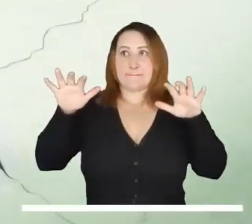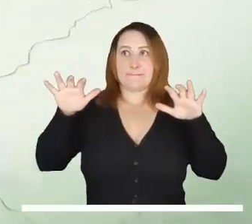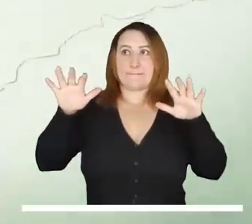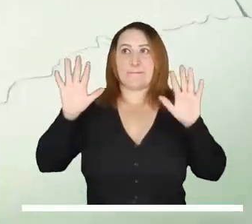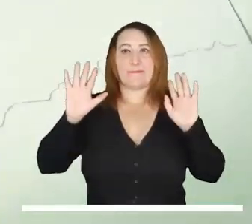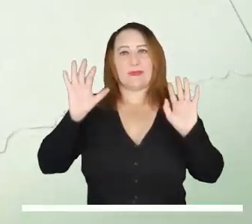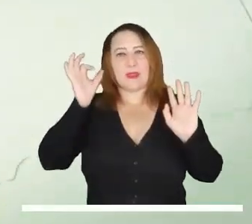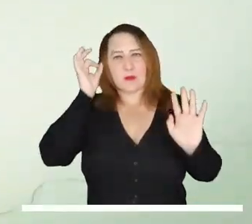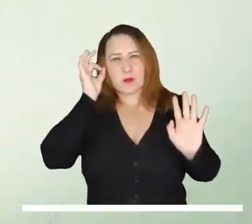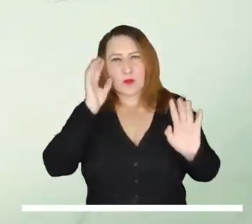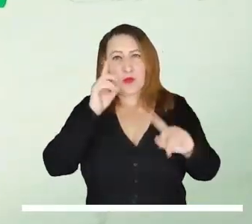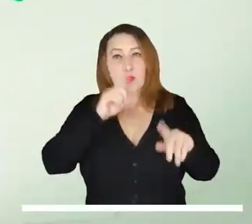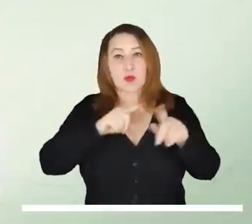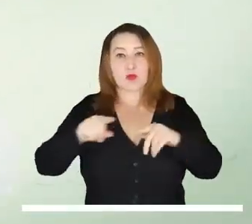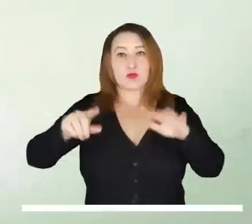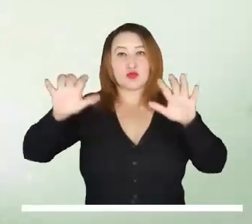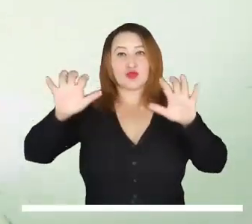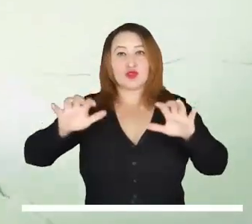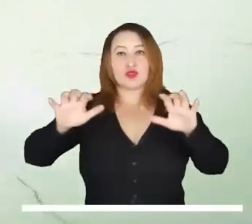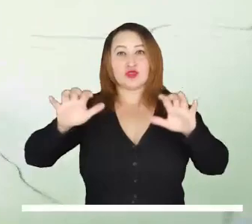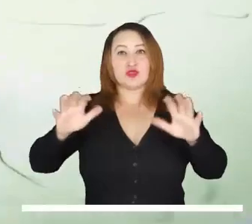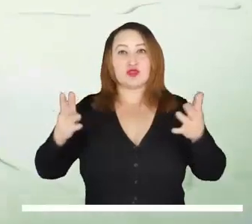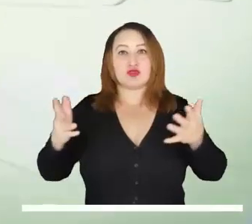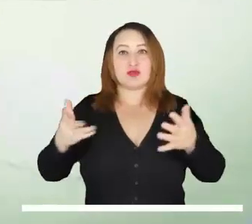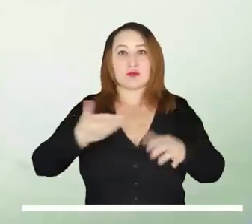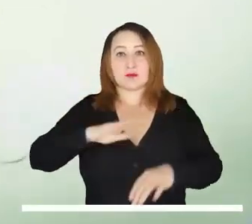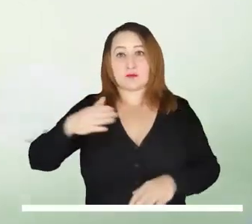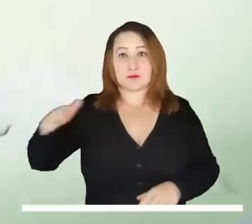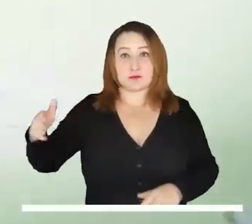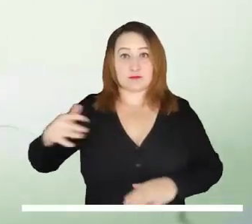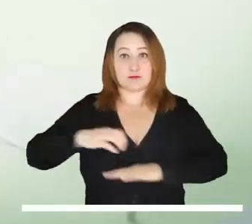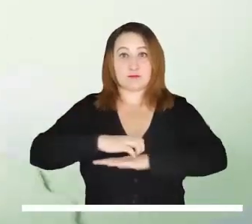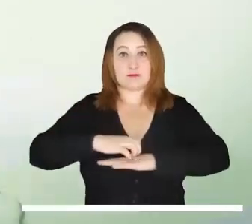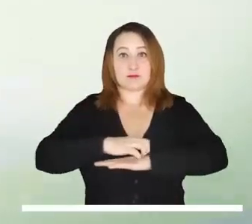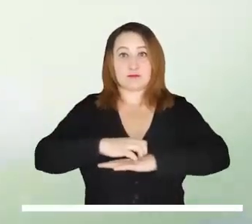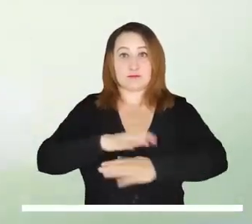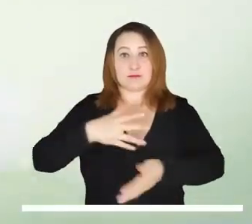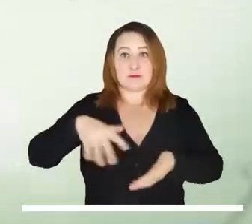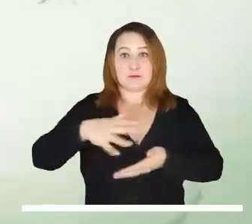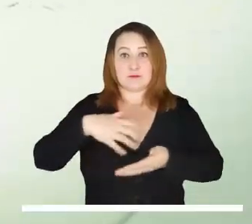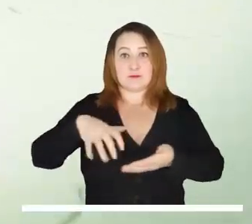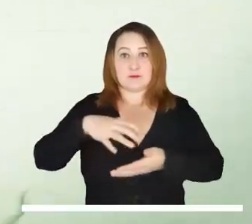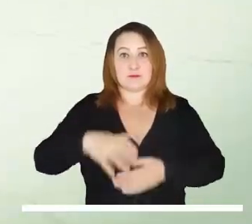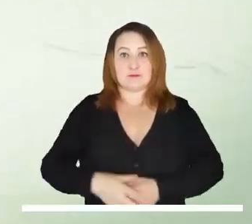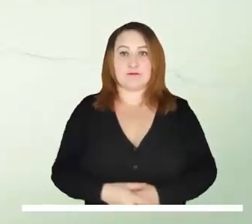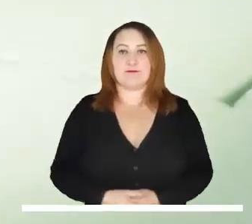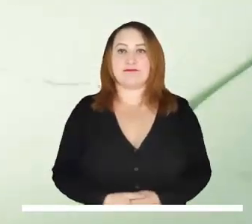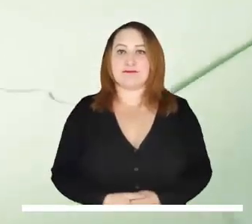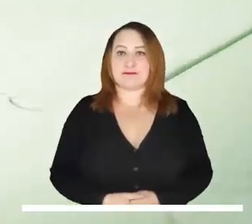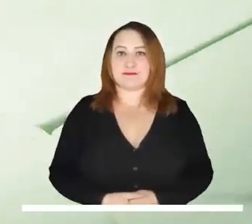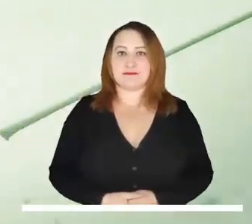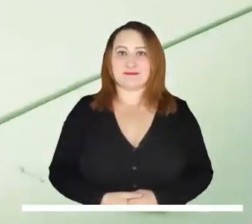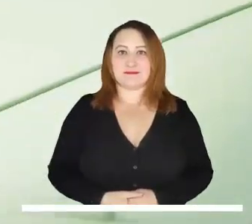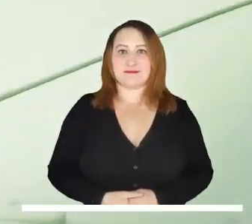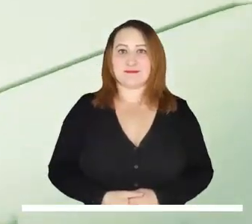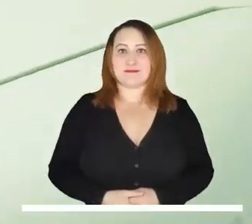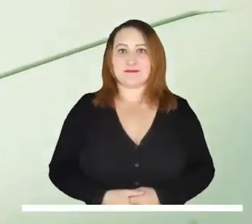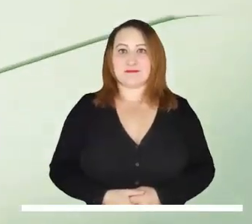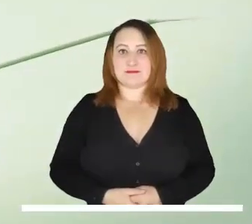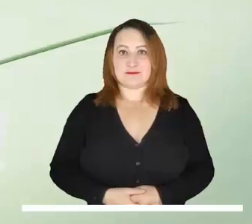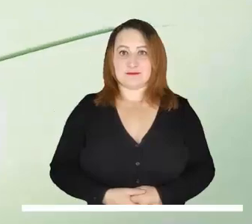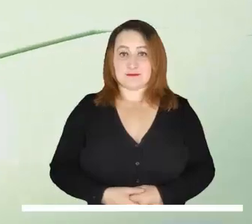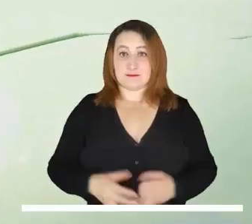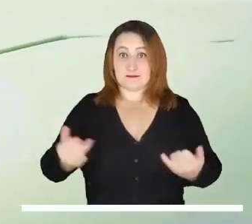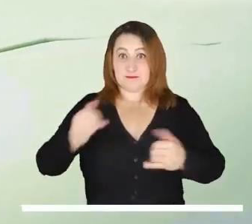En la región andina se advierte una mañana mayormente seca, sin embargo, no se descartan lluvias en Antioquia, Tolima y